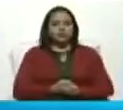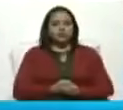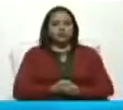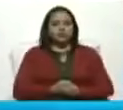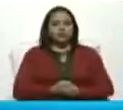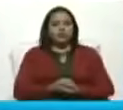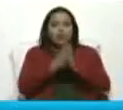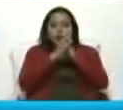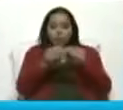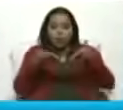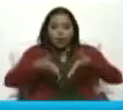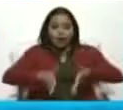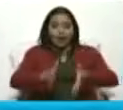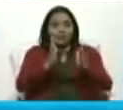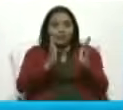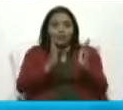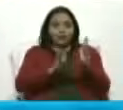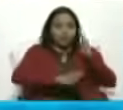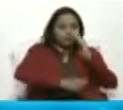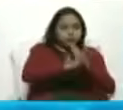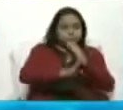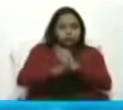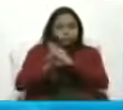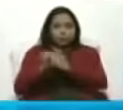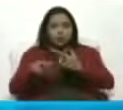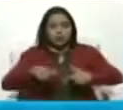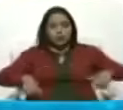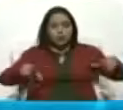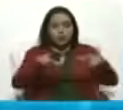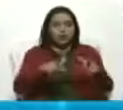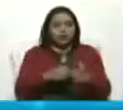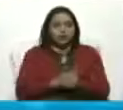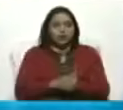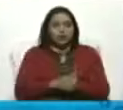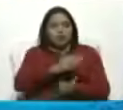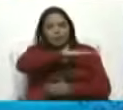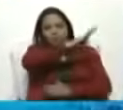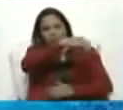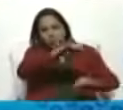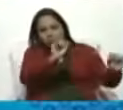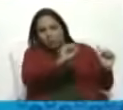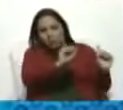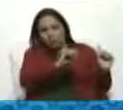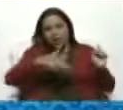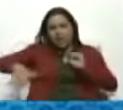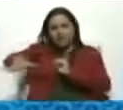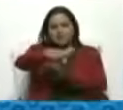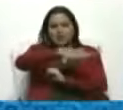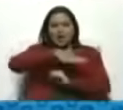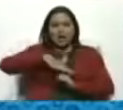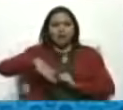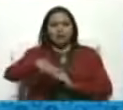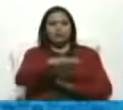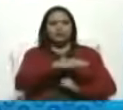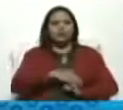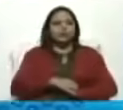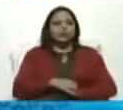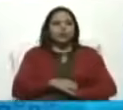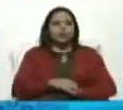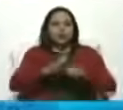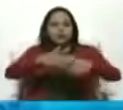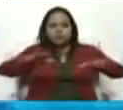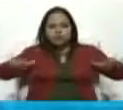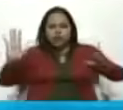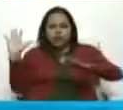Todos los caminos que vamos a recorrer en los Andes, en los llanos, en la costa, en